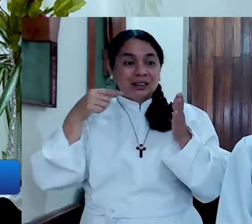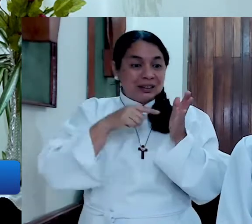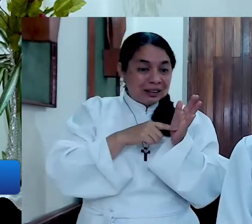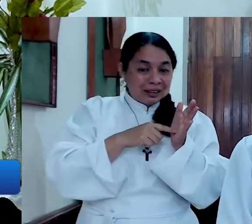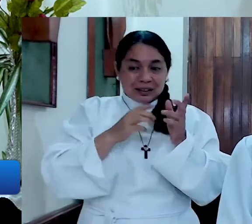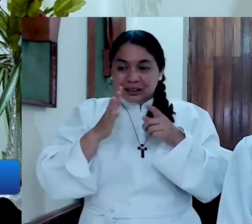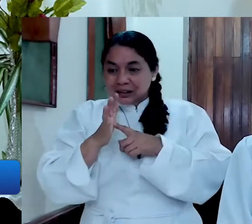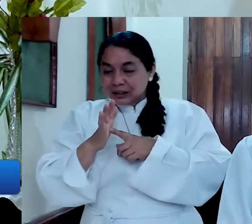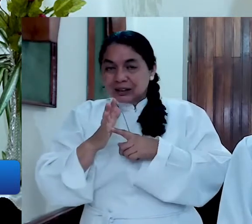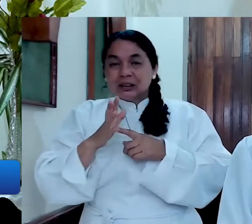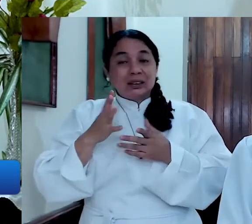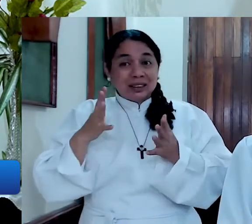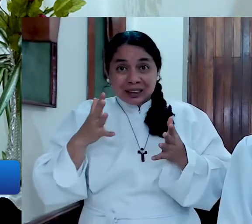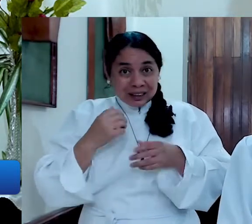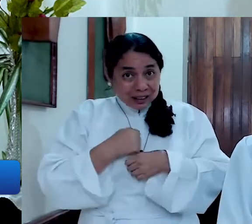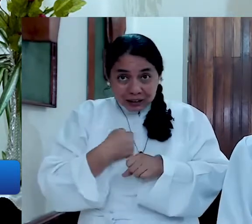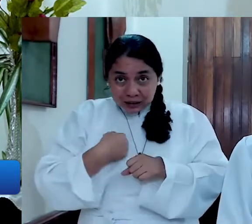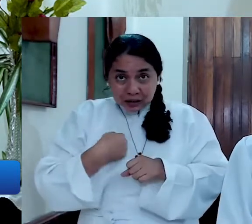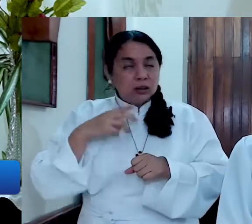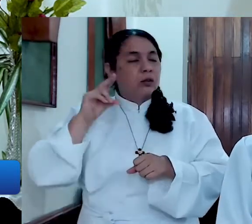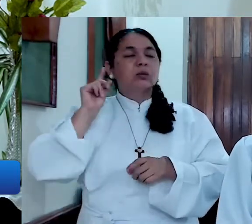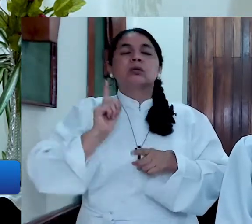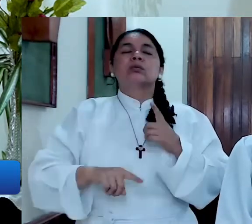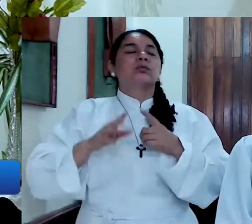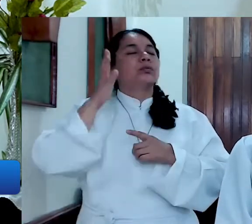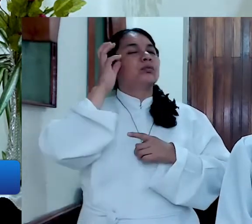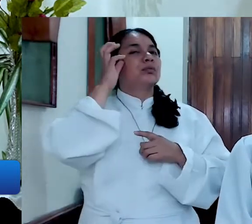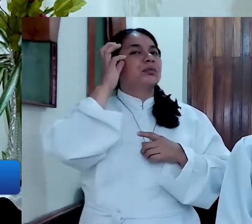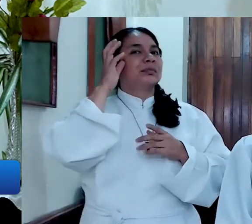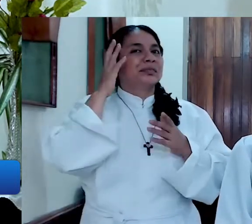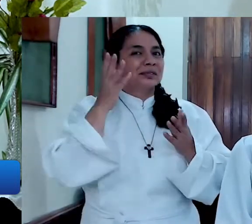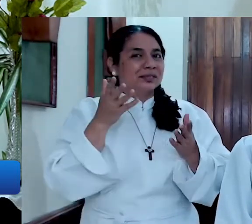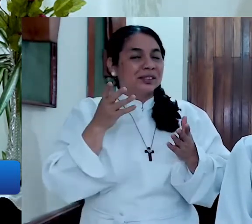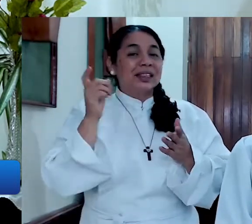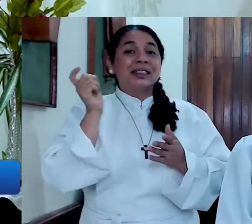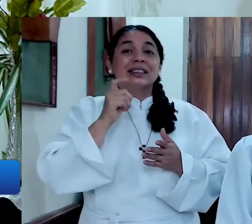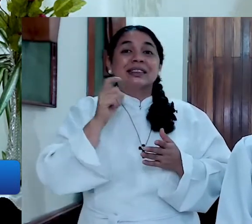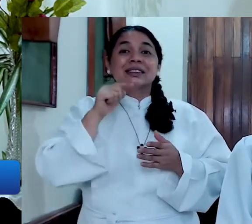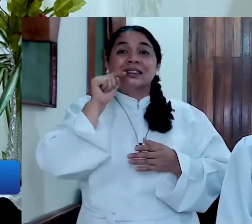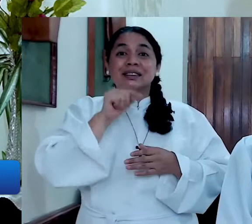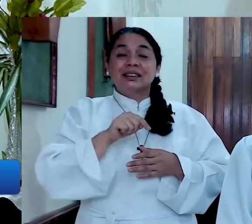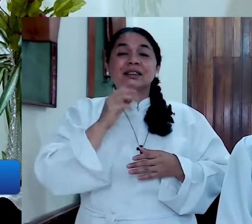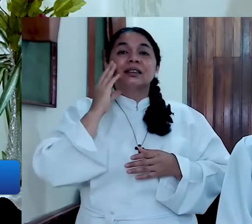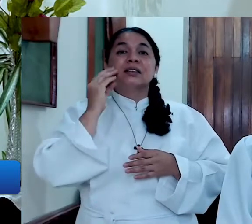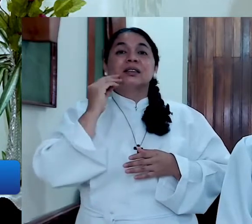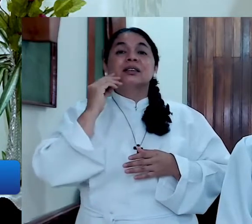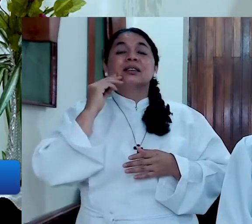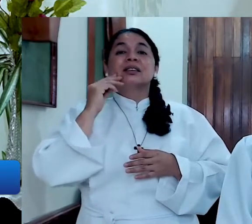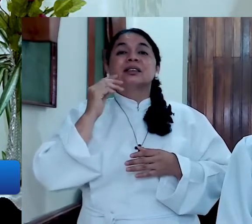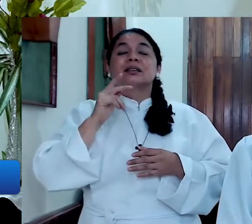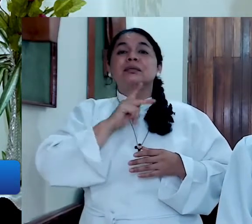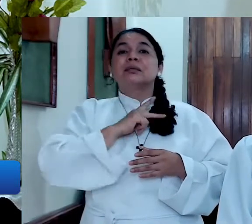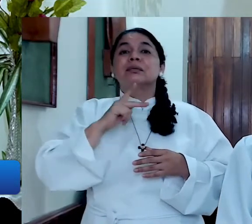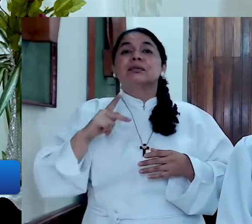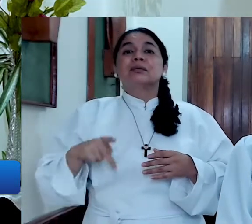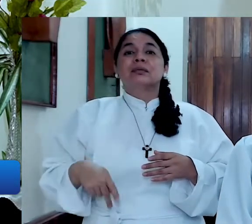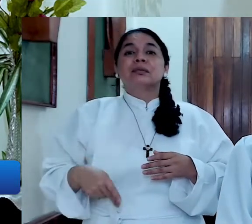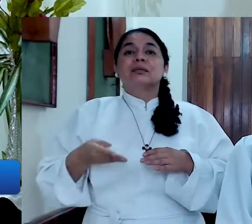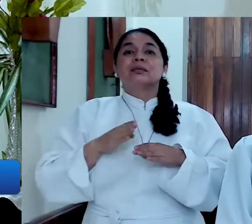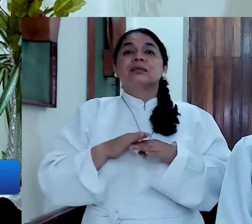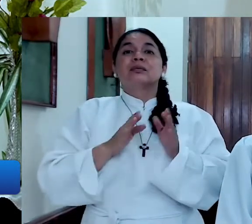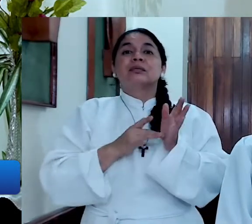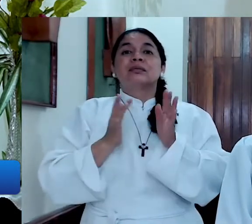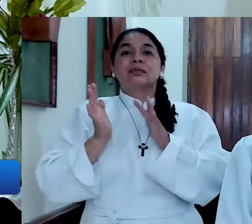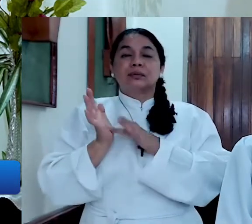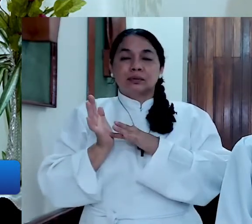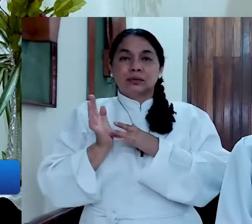pues no creeré». Esa es la invitación a tener una experiencia personal de Jesús. Yo digo, no basta lo